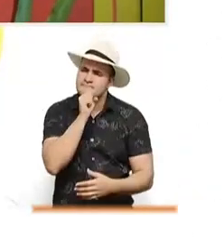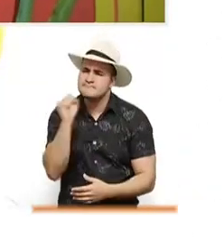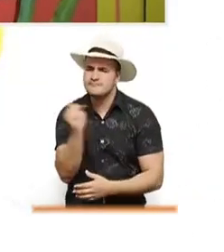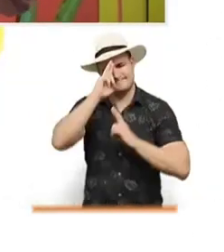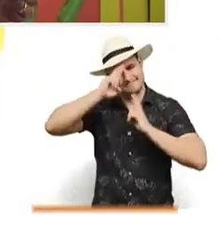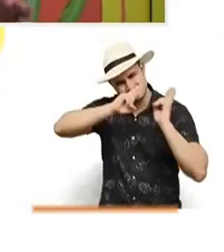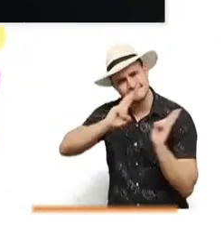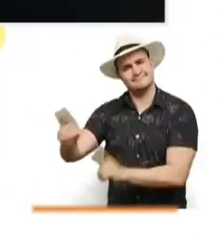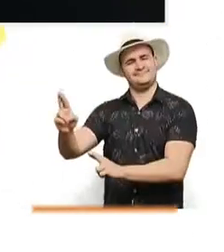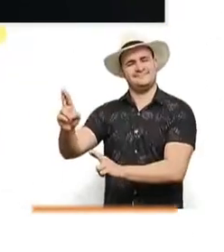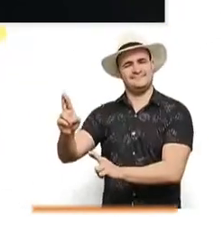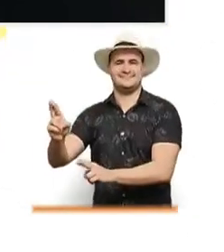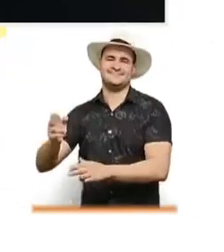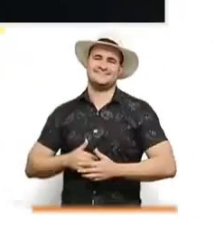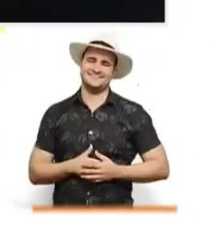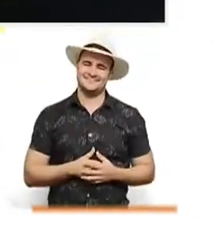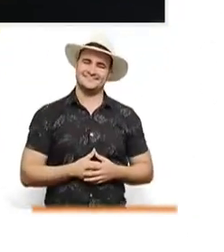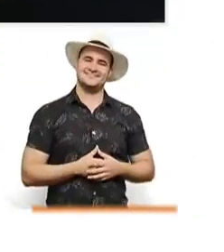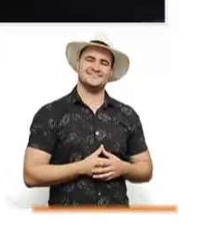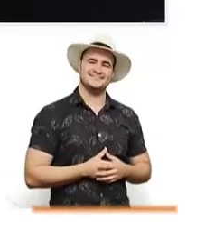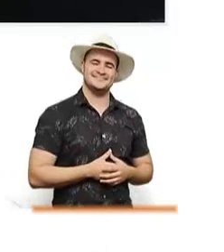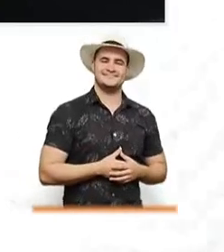adulto mayor.